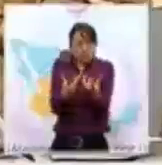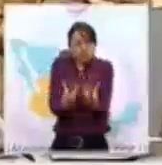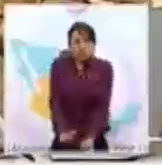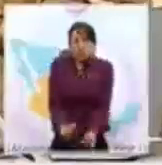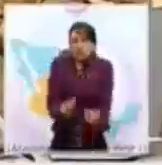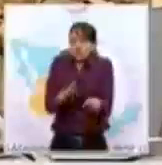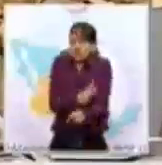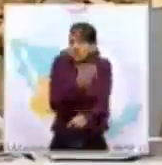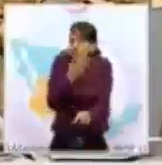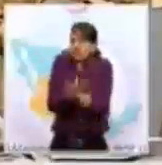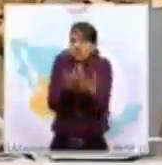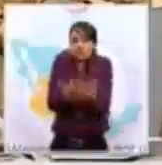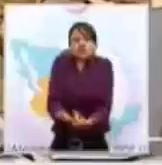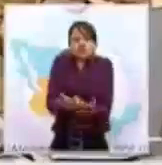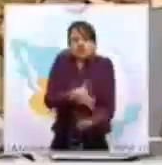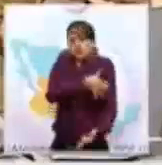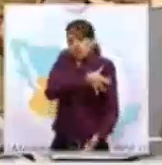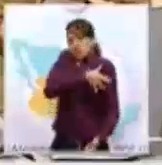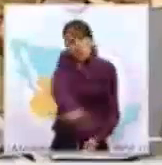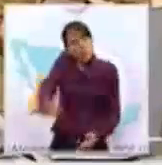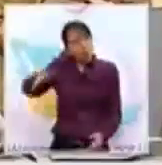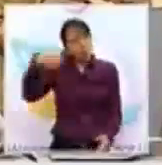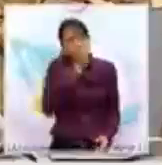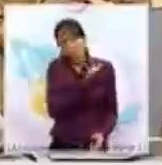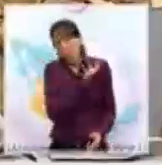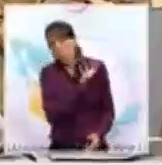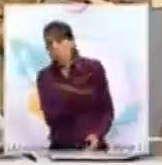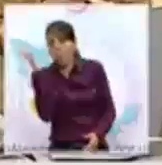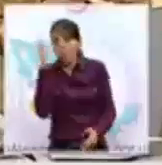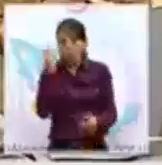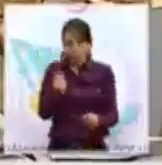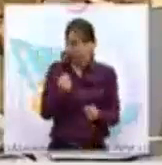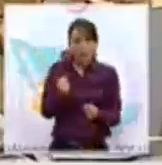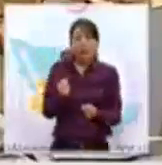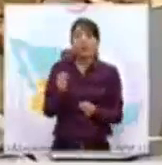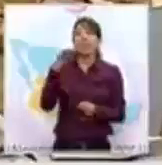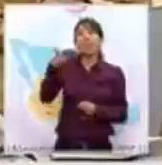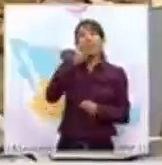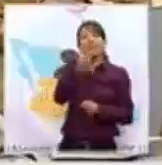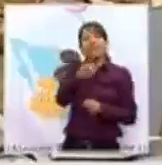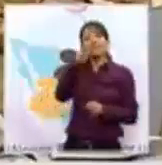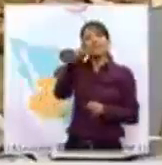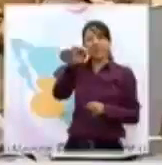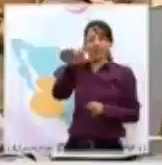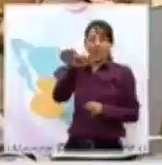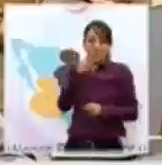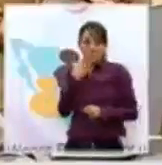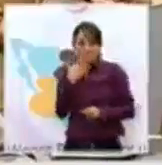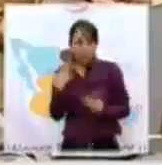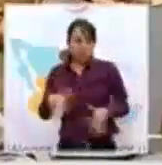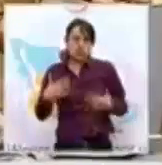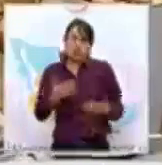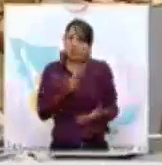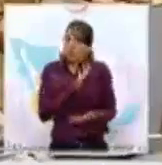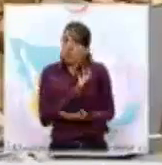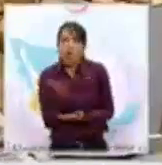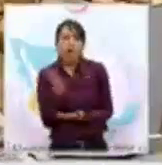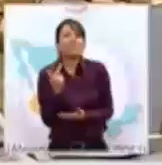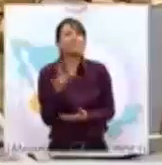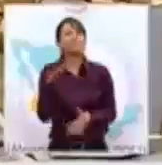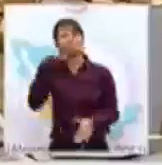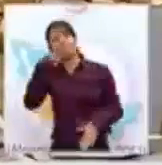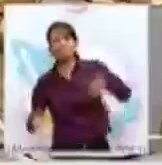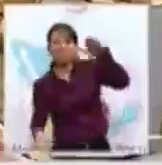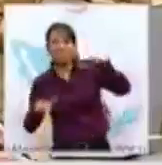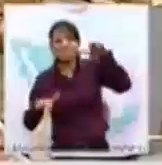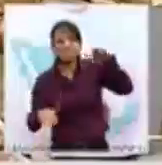cultural que coexiste, como decía Enrique, con una gran desigualdad social. Entonces, cuando